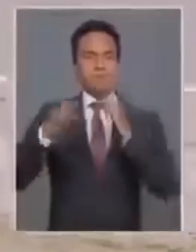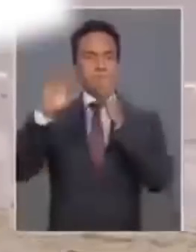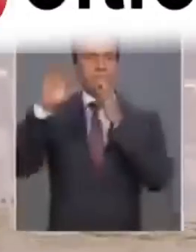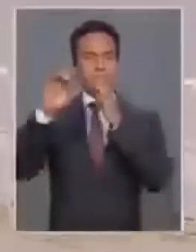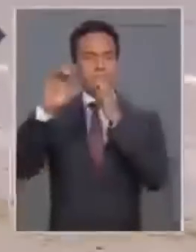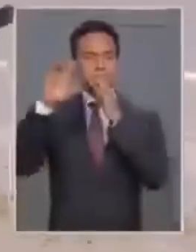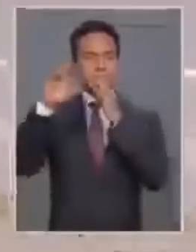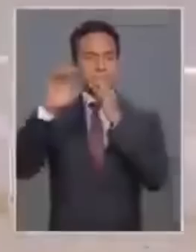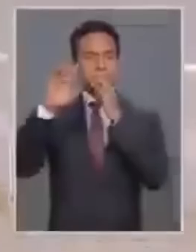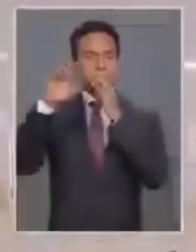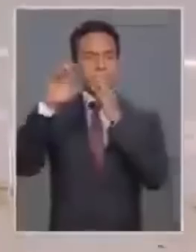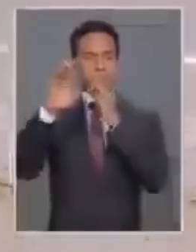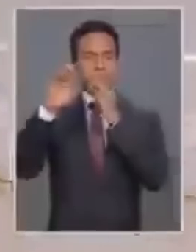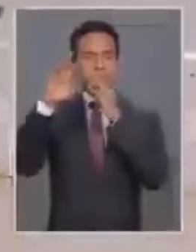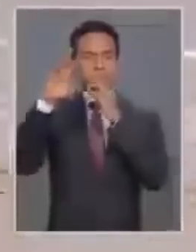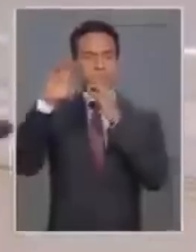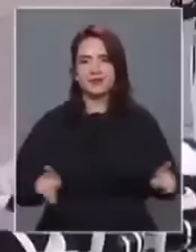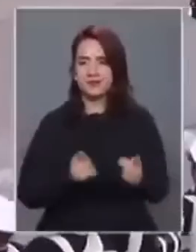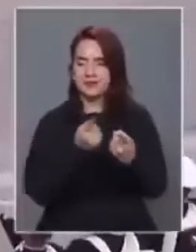video.